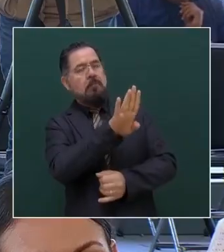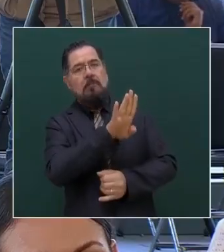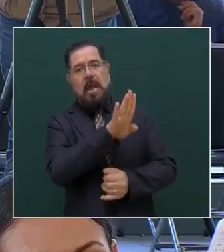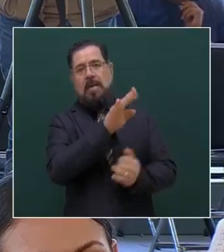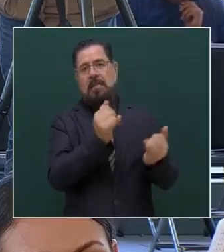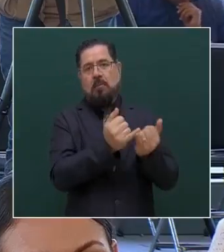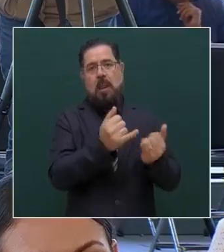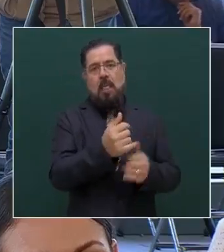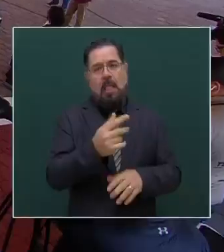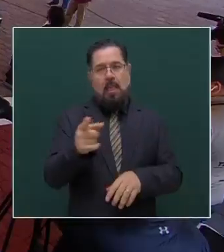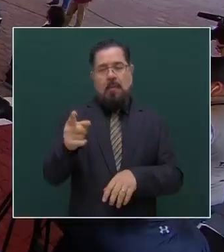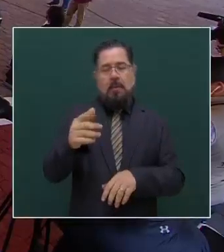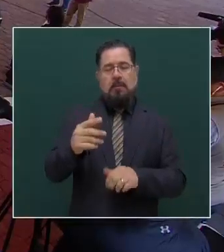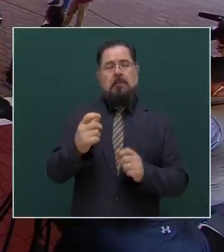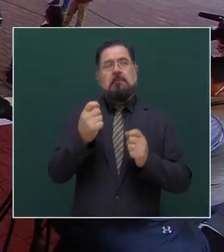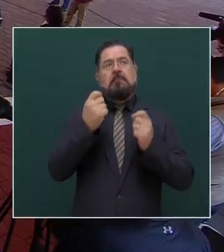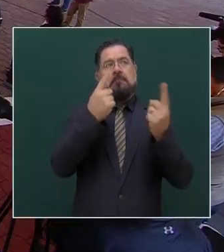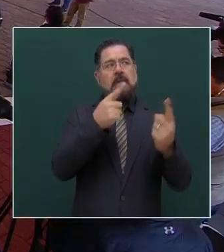También quiero,